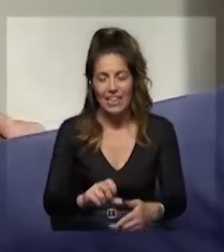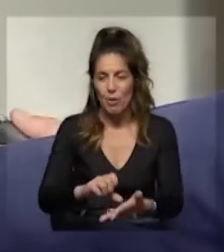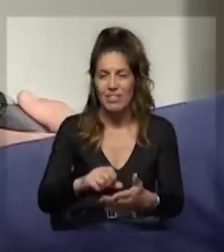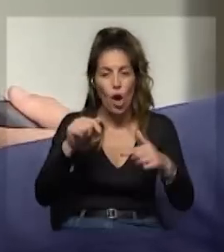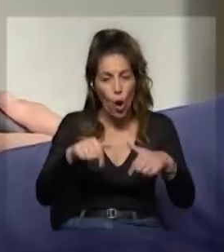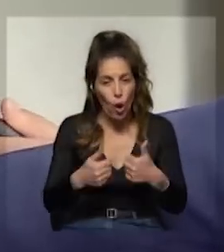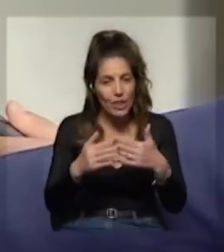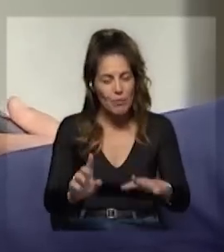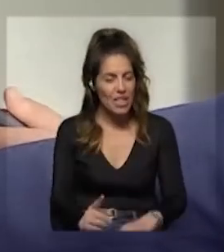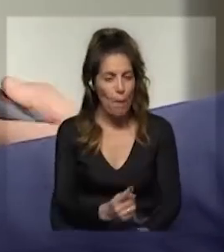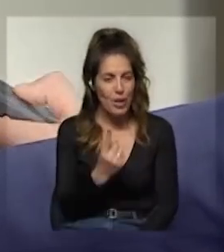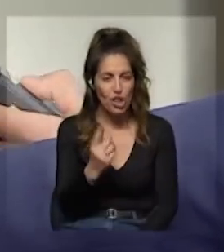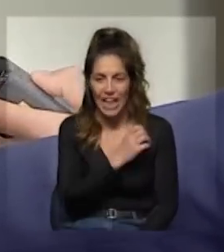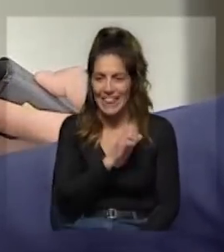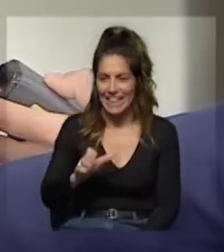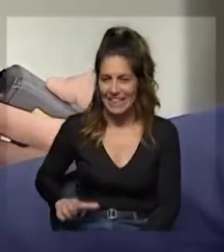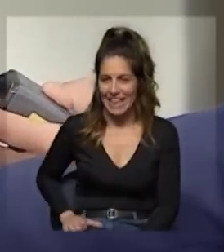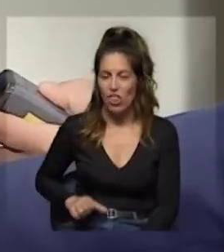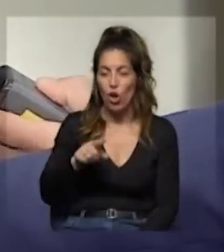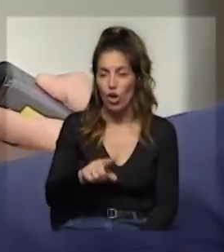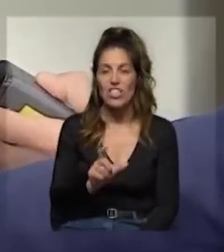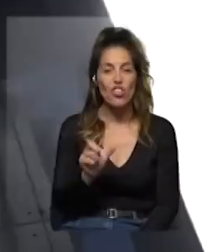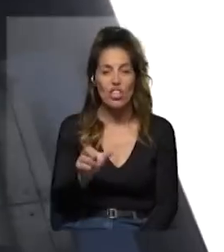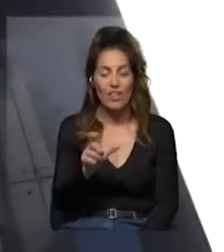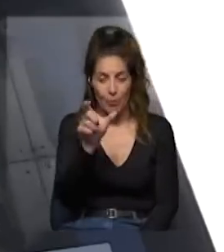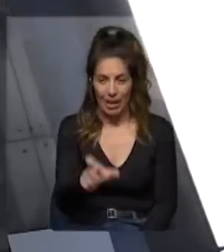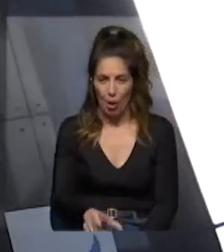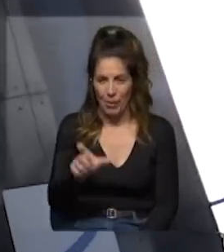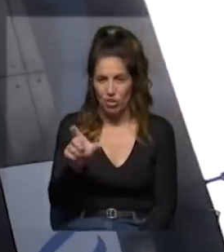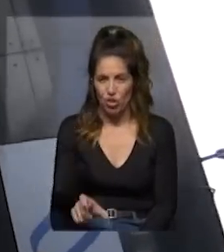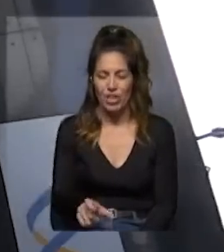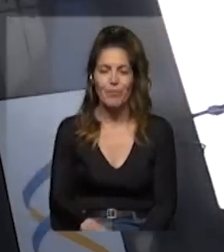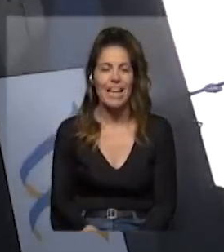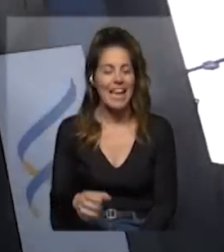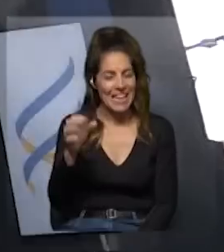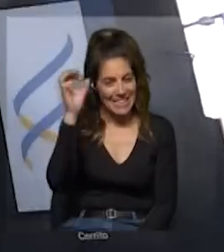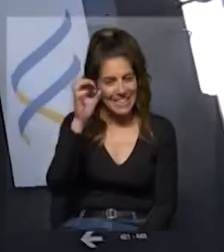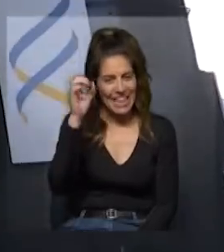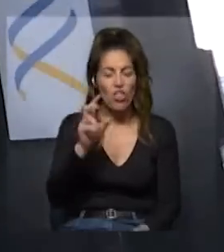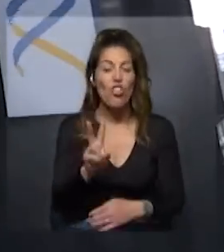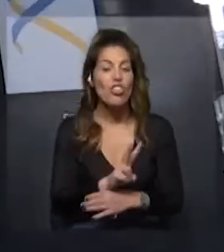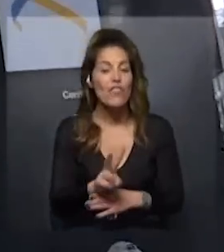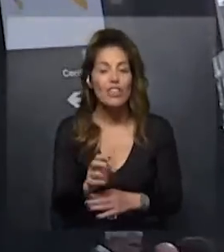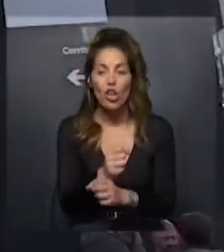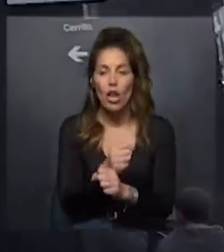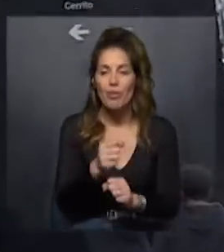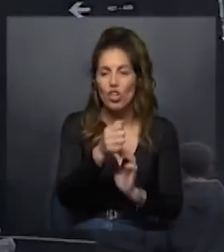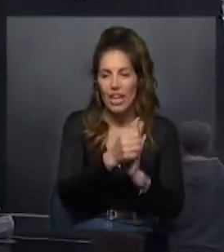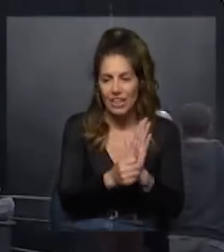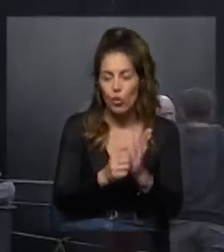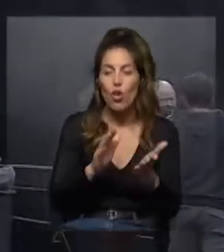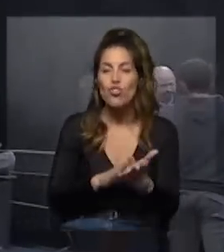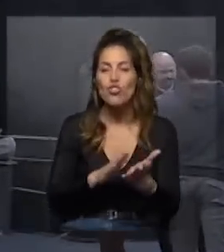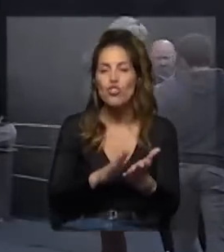hoy empieza a ser una prioridad del estado con todo lo que eso significa para la gente el senador Rodrigo Blas defendió la aprobación del artículo sobre el